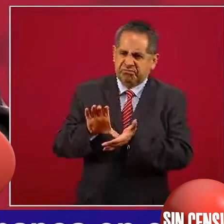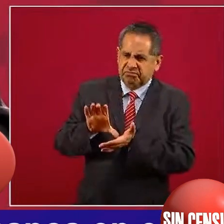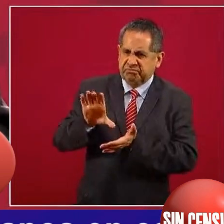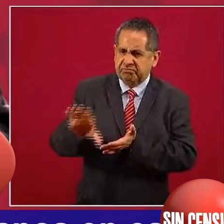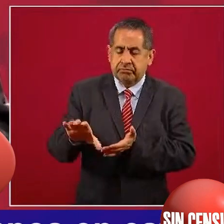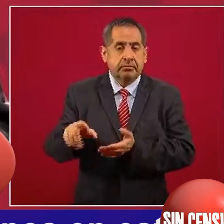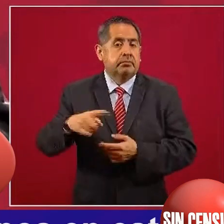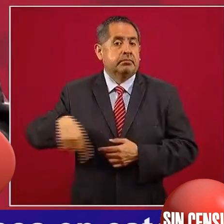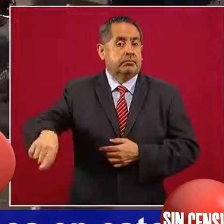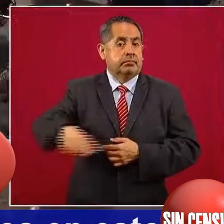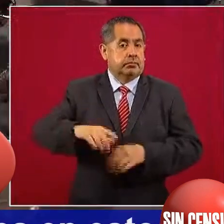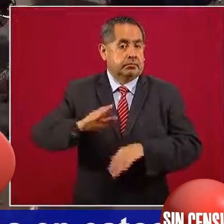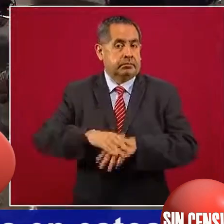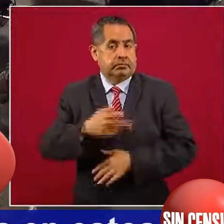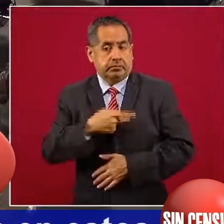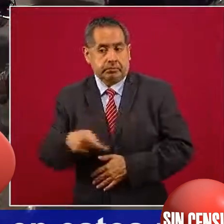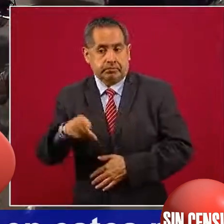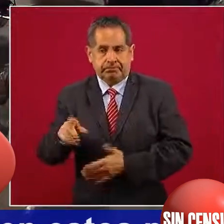abajo